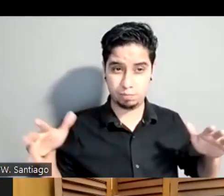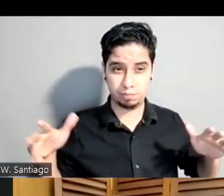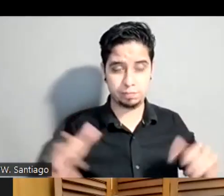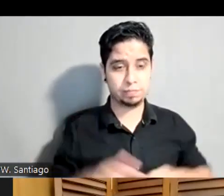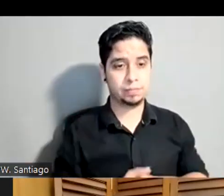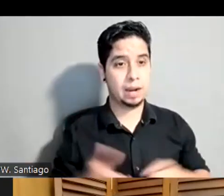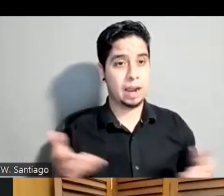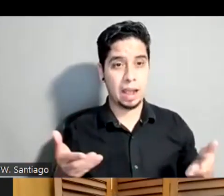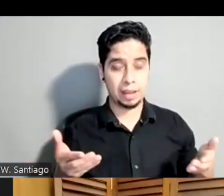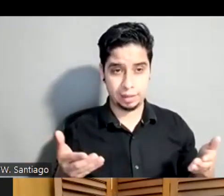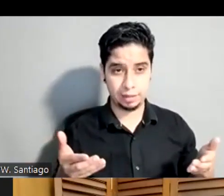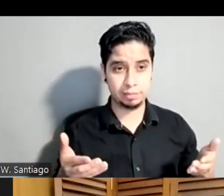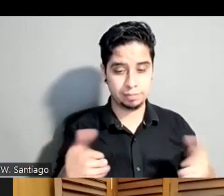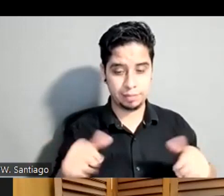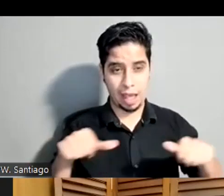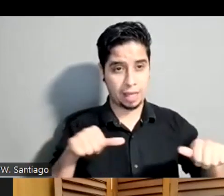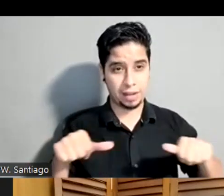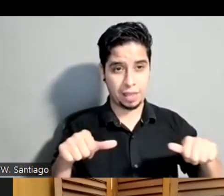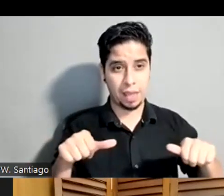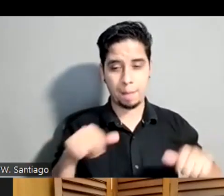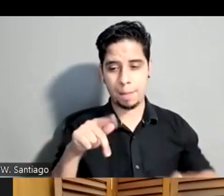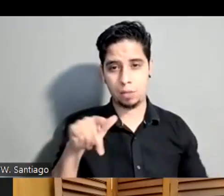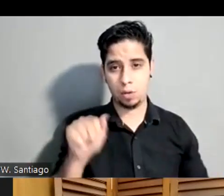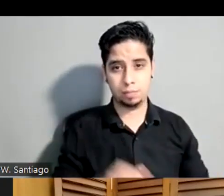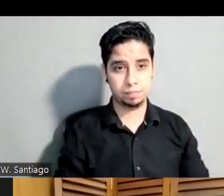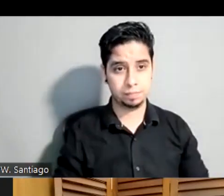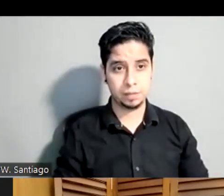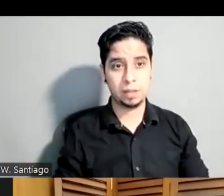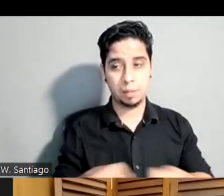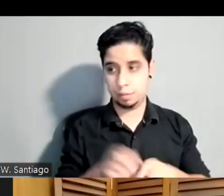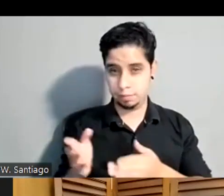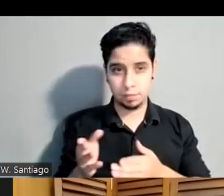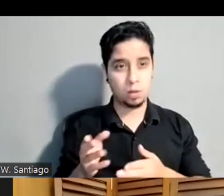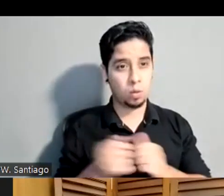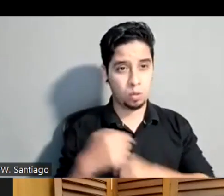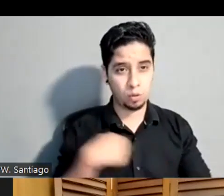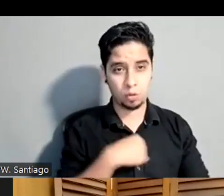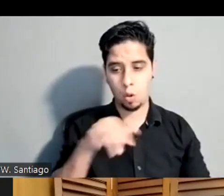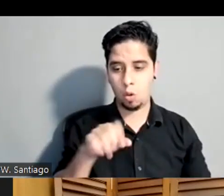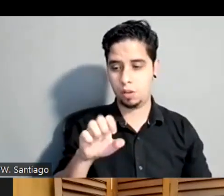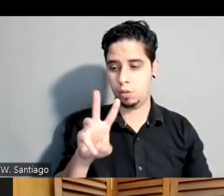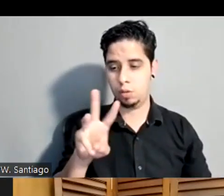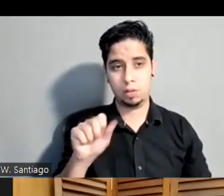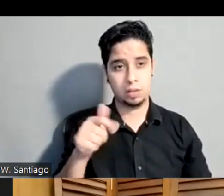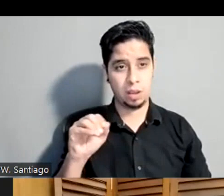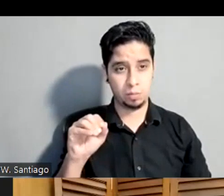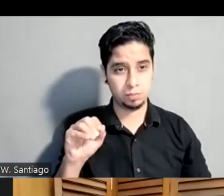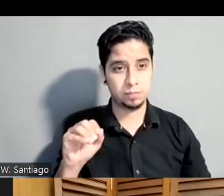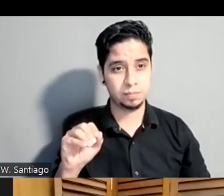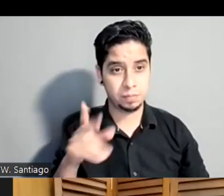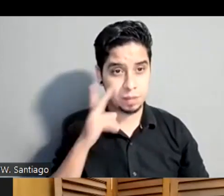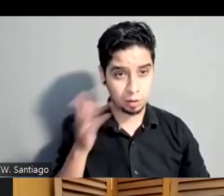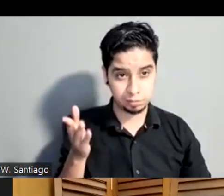Aquí Adriana Pantoja y figura. Y mira, antes que todo, José Lo W. Santiago, míralo ahí. Míralo ahí. Míralo que